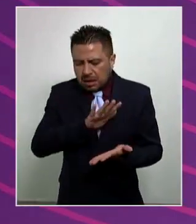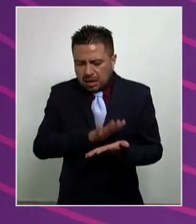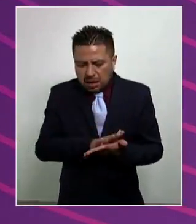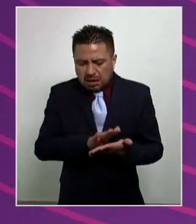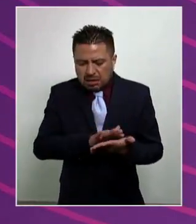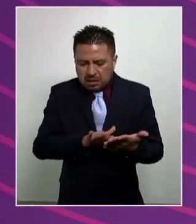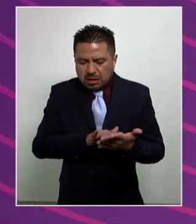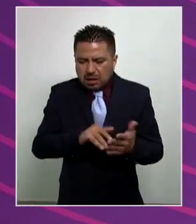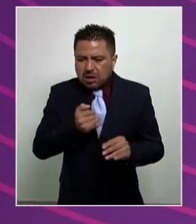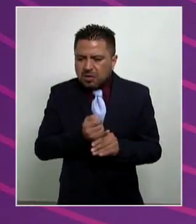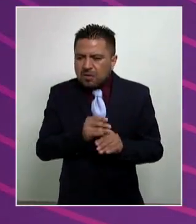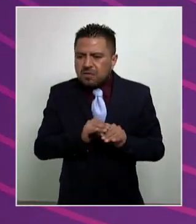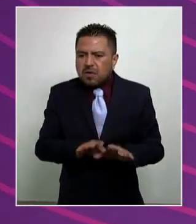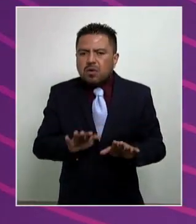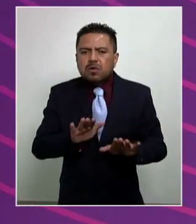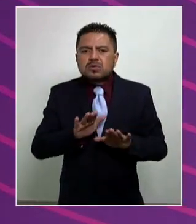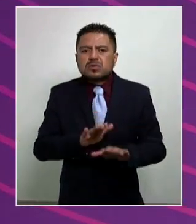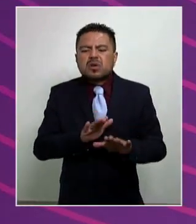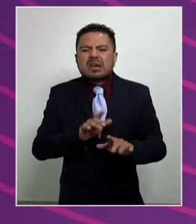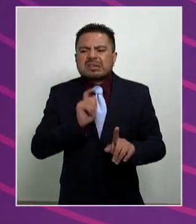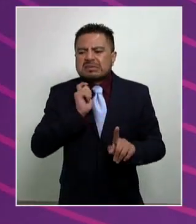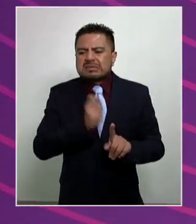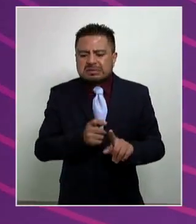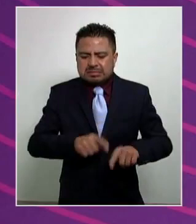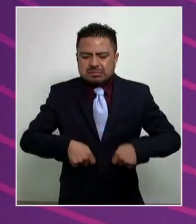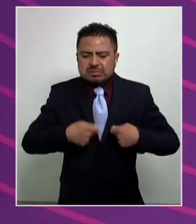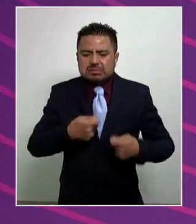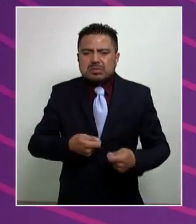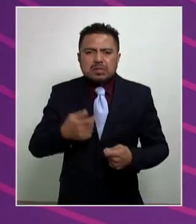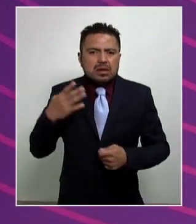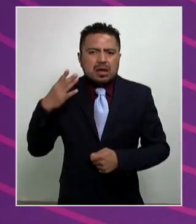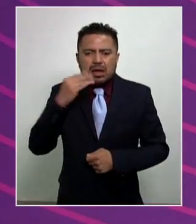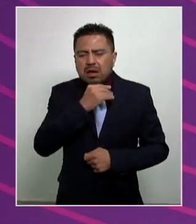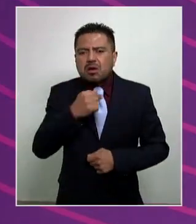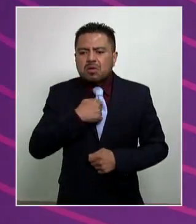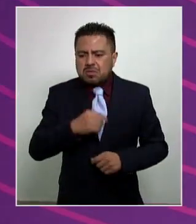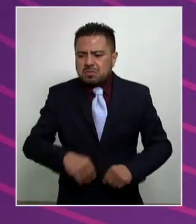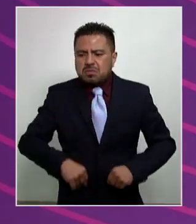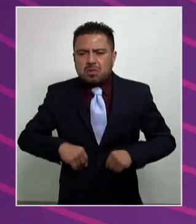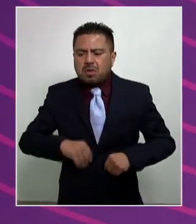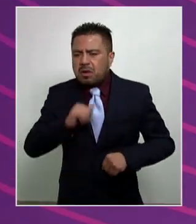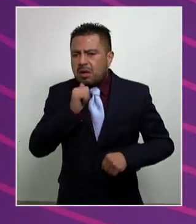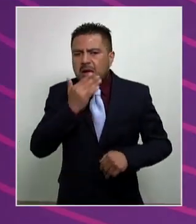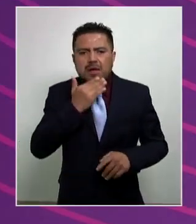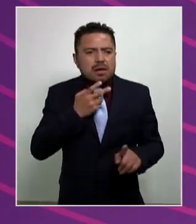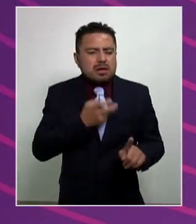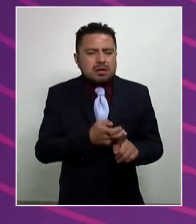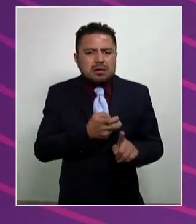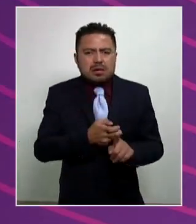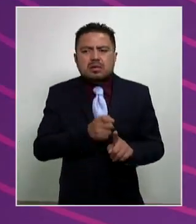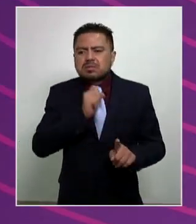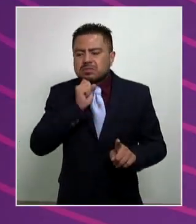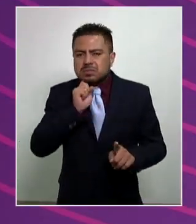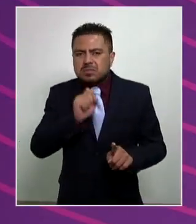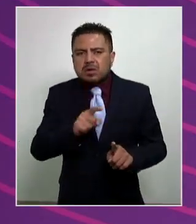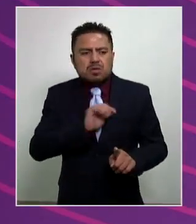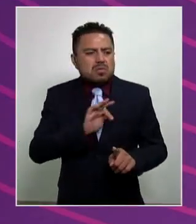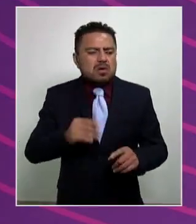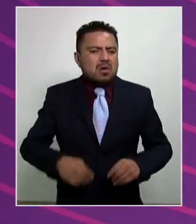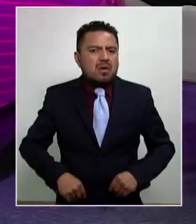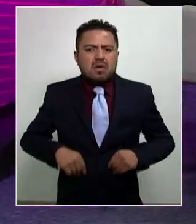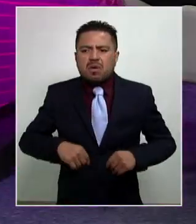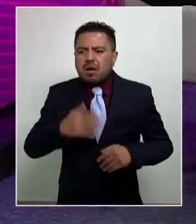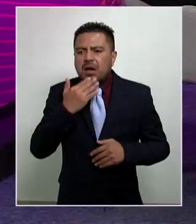tenido información sobre qué es la afrodescendencia, yo no hubiera vivido nada de eso. Claro. Incluso no hubiera